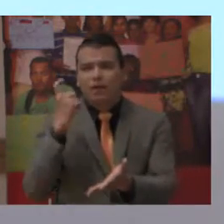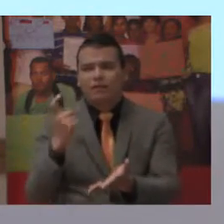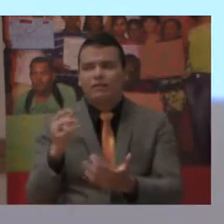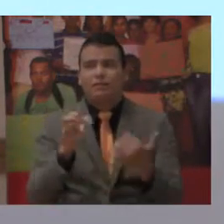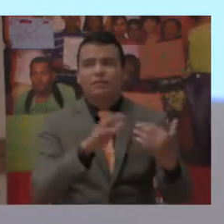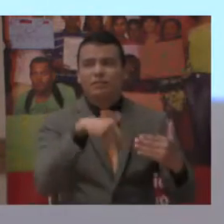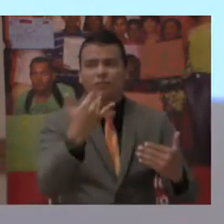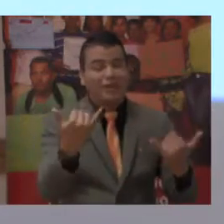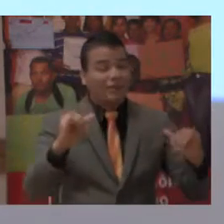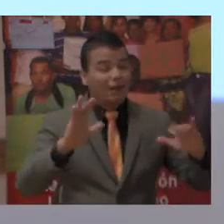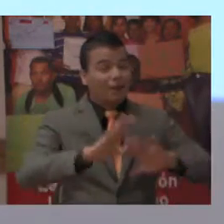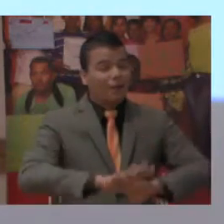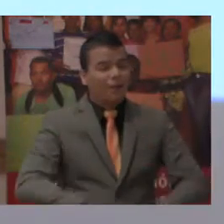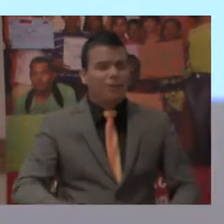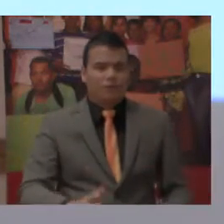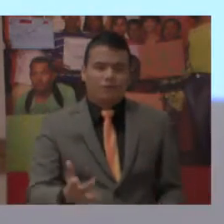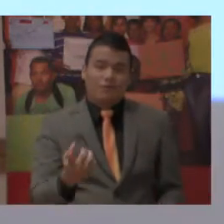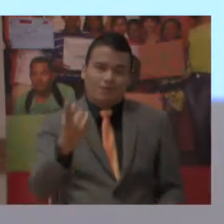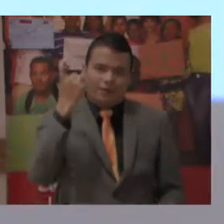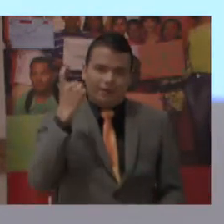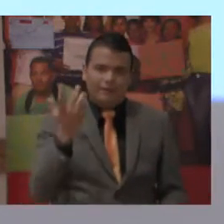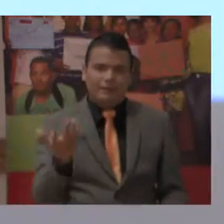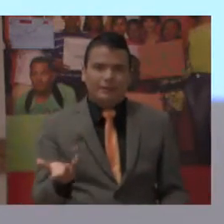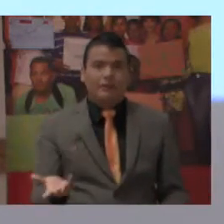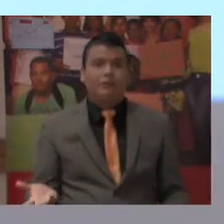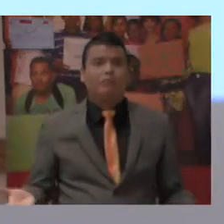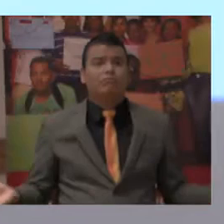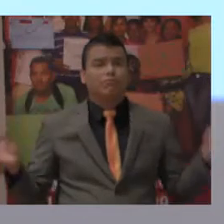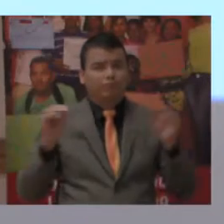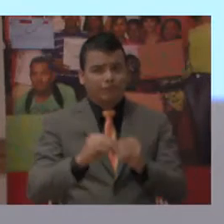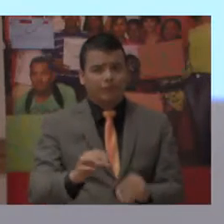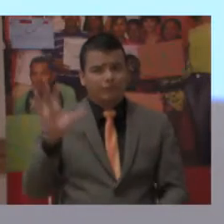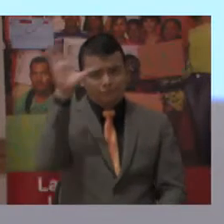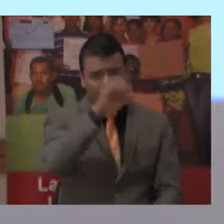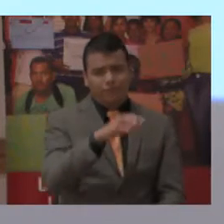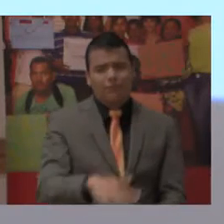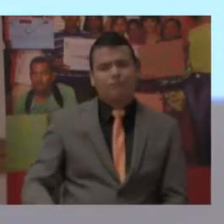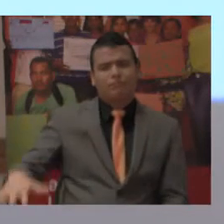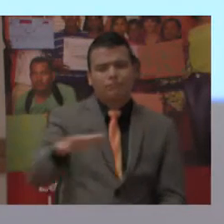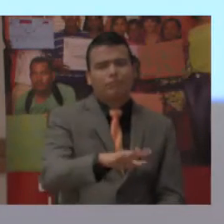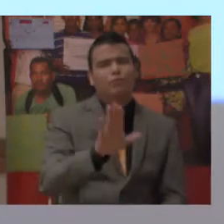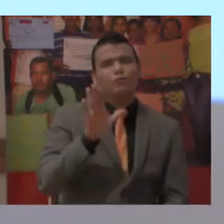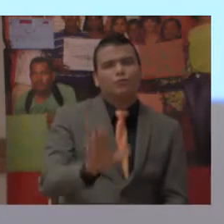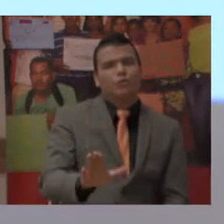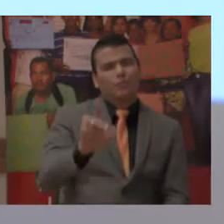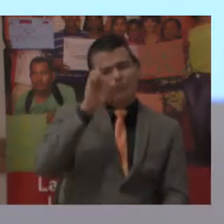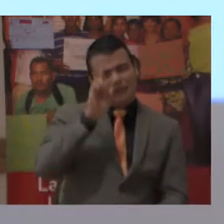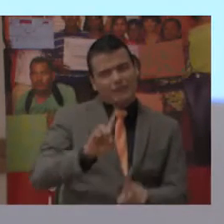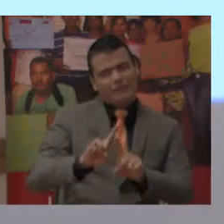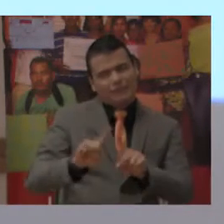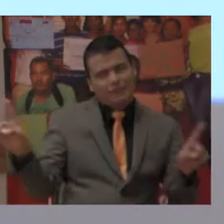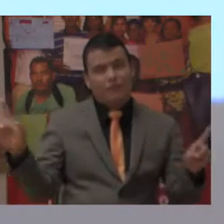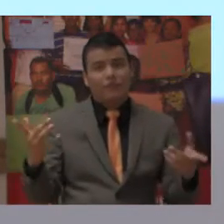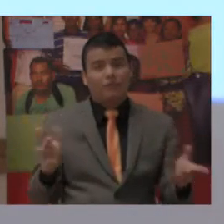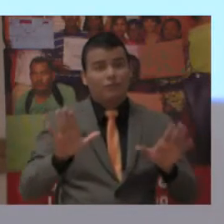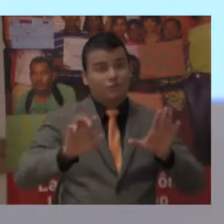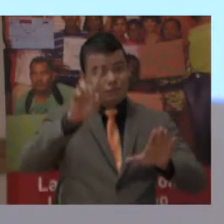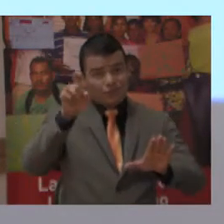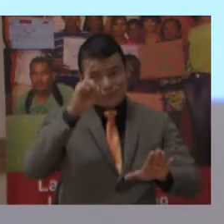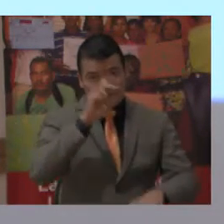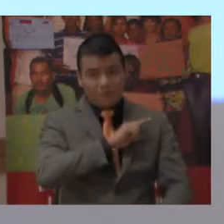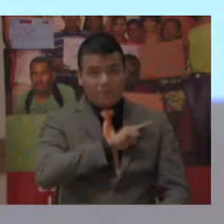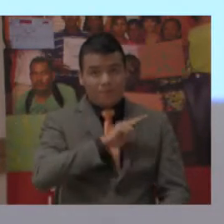del conflicto. Tenemos la oportunidad de entender el territorio de una manera distinta. En la gobernación del